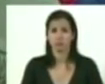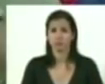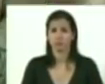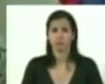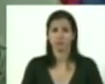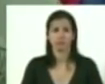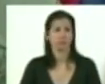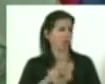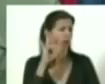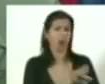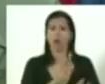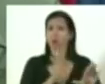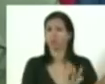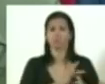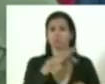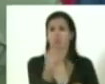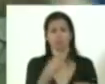se quede ahí,